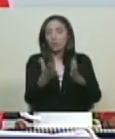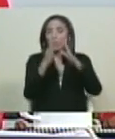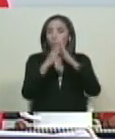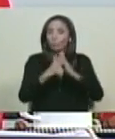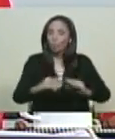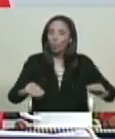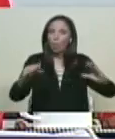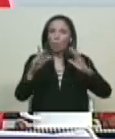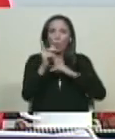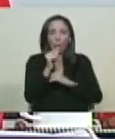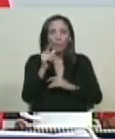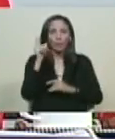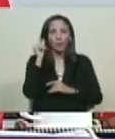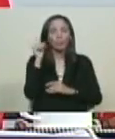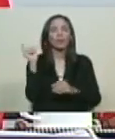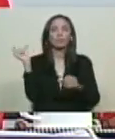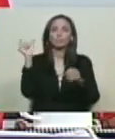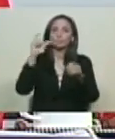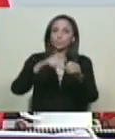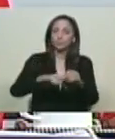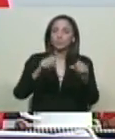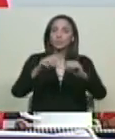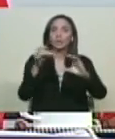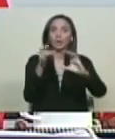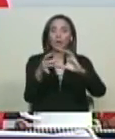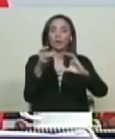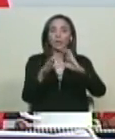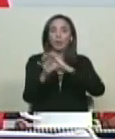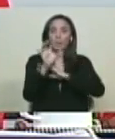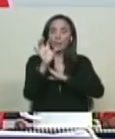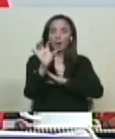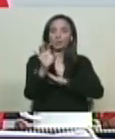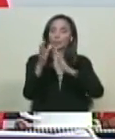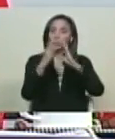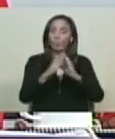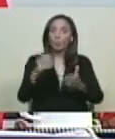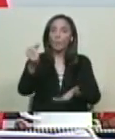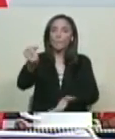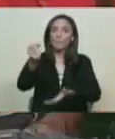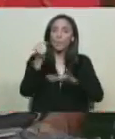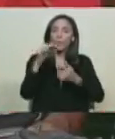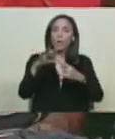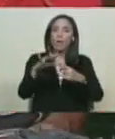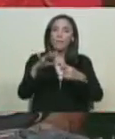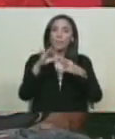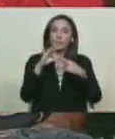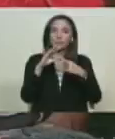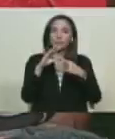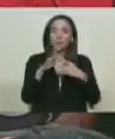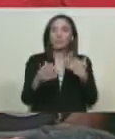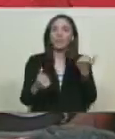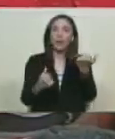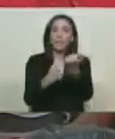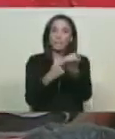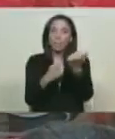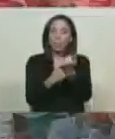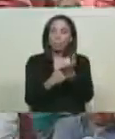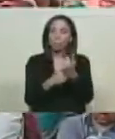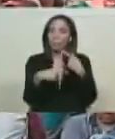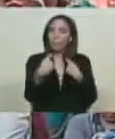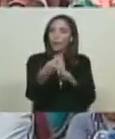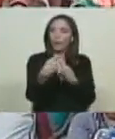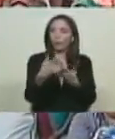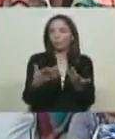Todos deben incorporarse en el carnet de la patria al bono especial de respaldo y solidaridad a